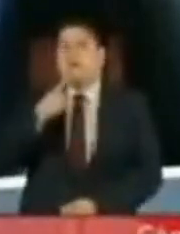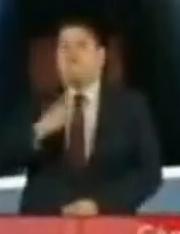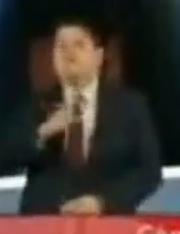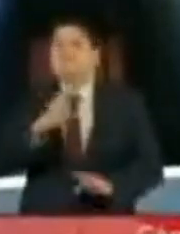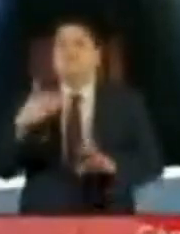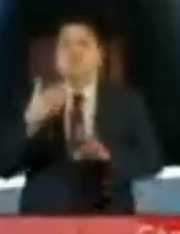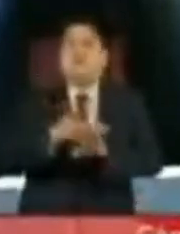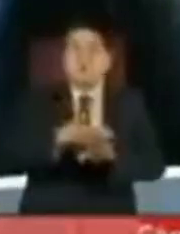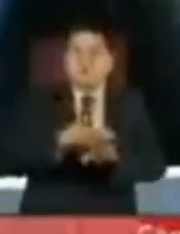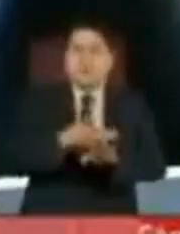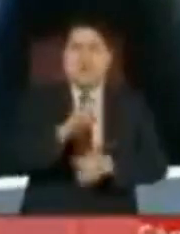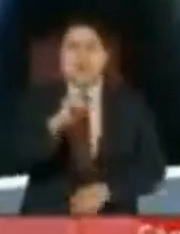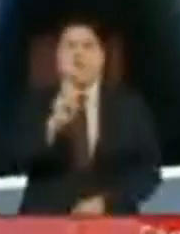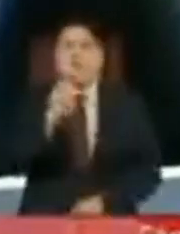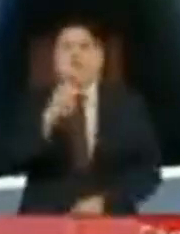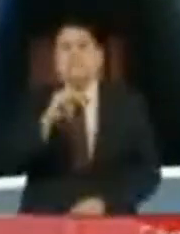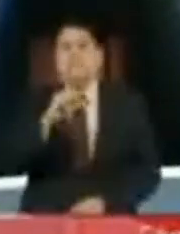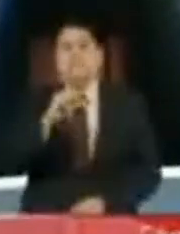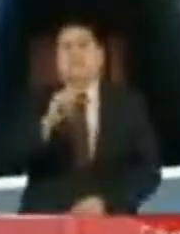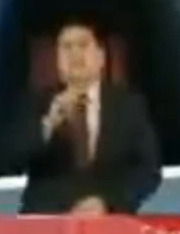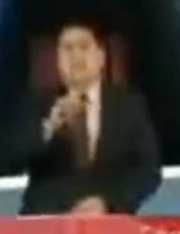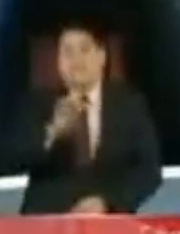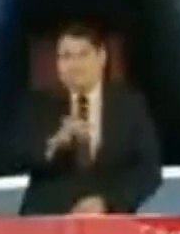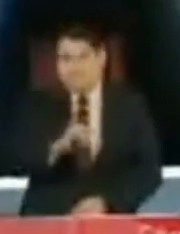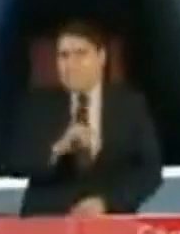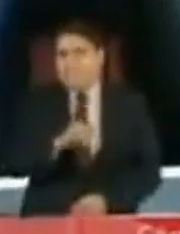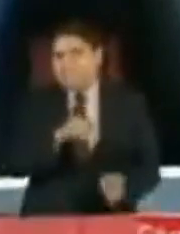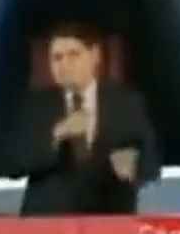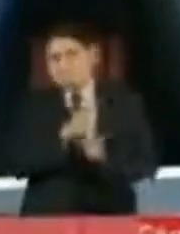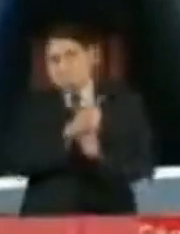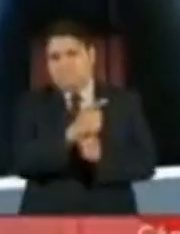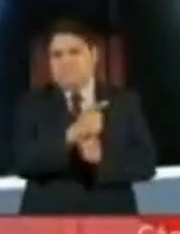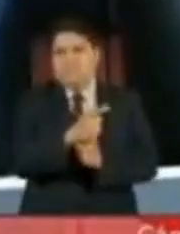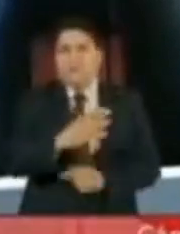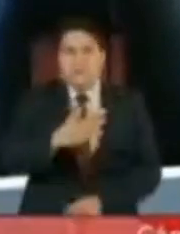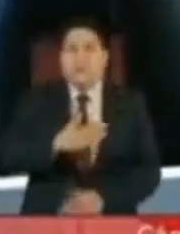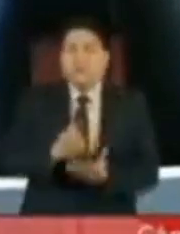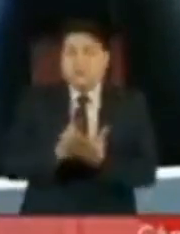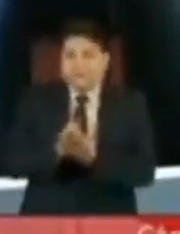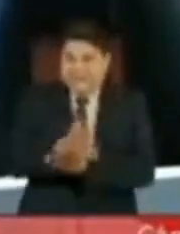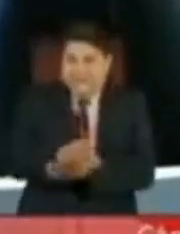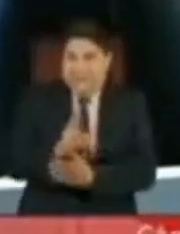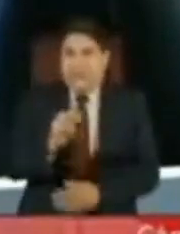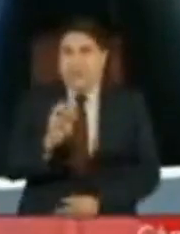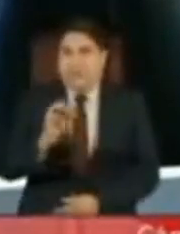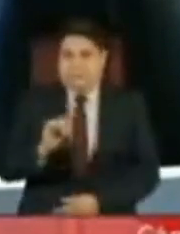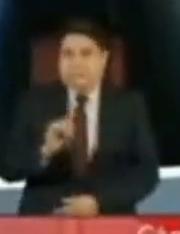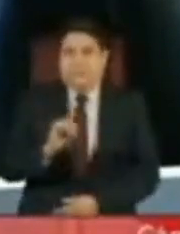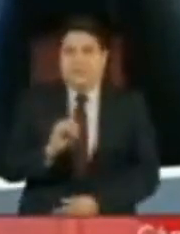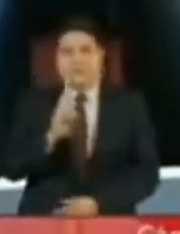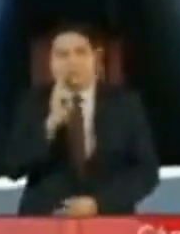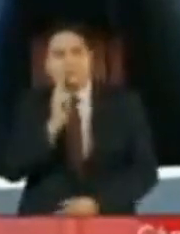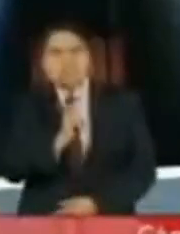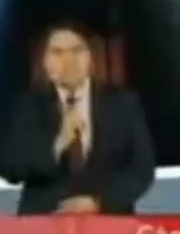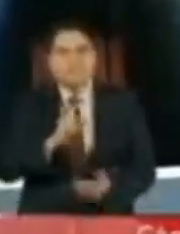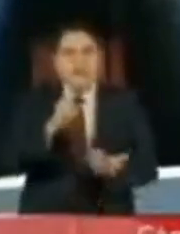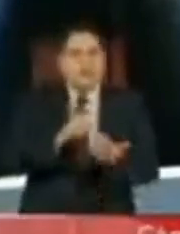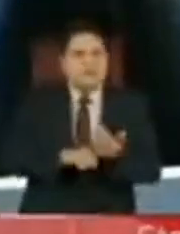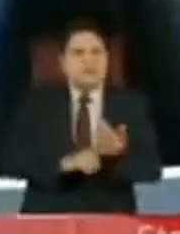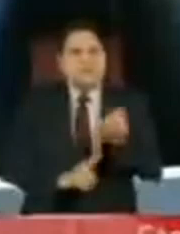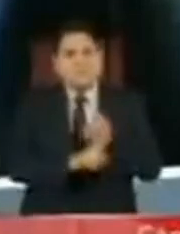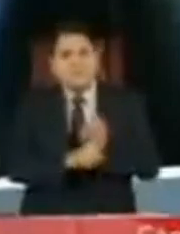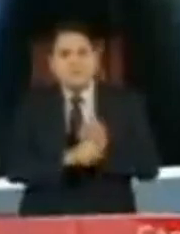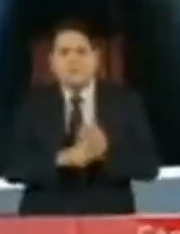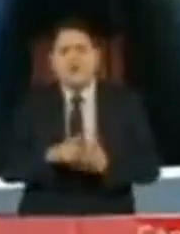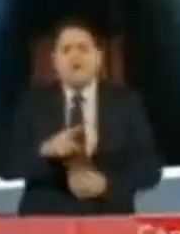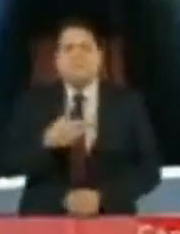hace sobre la Universidad Nacional Autónoma de México. Yo soy egresada de la UNAM y me parece muy lamentable que